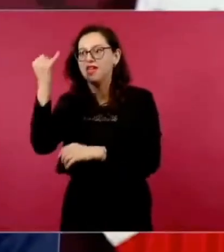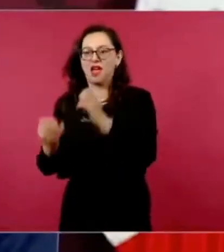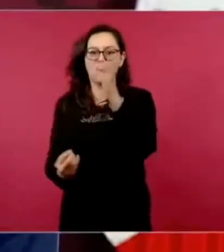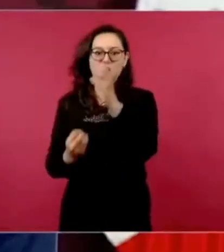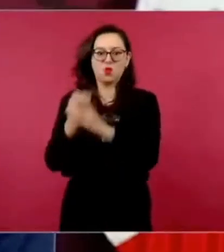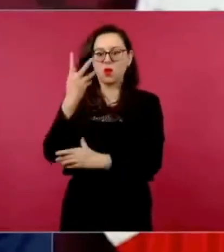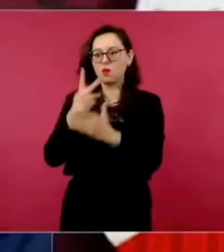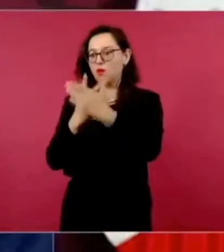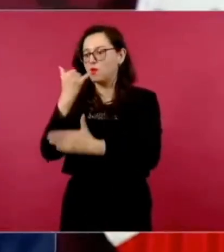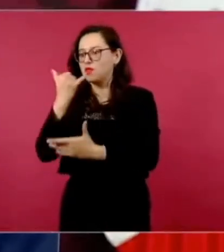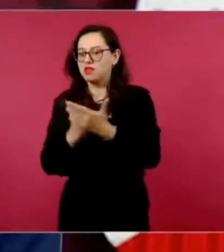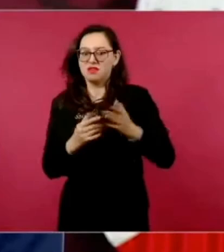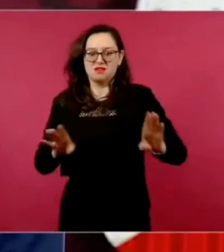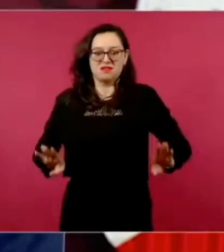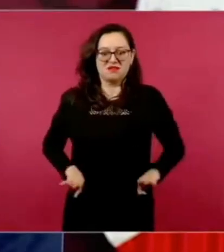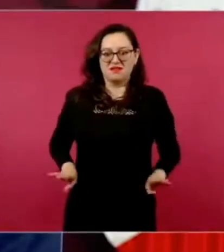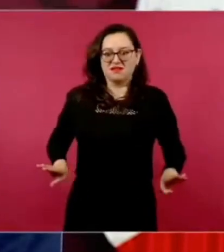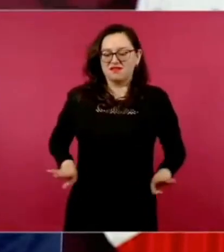con su actuación,